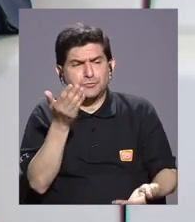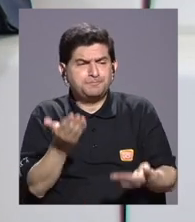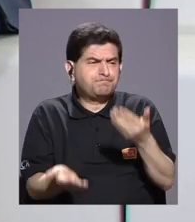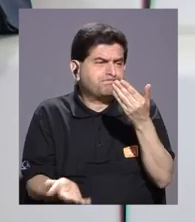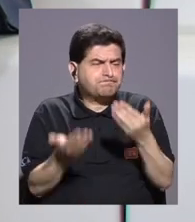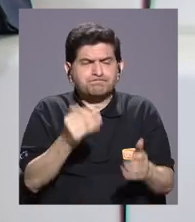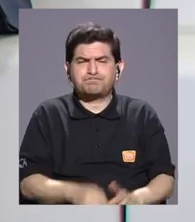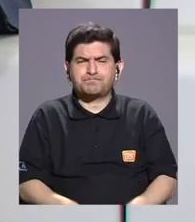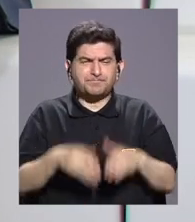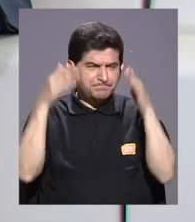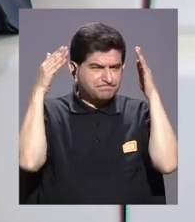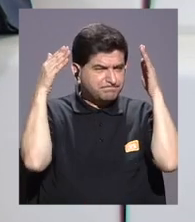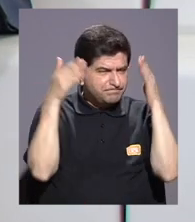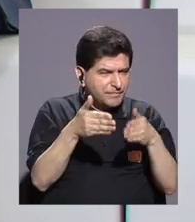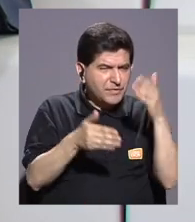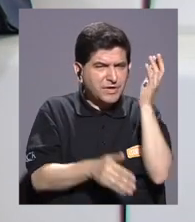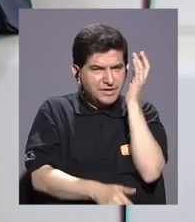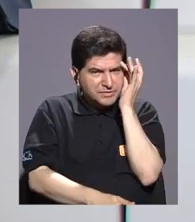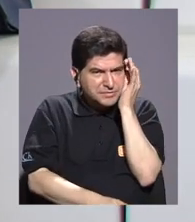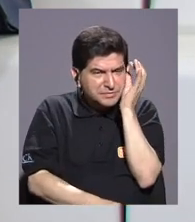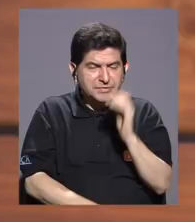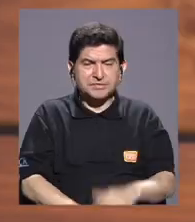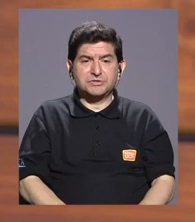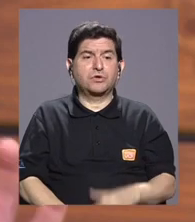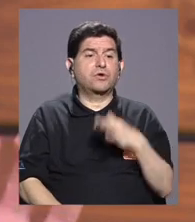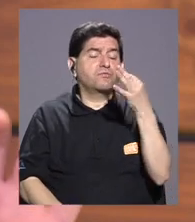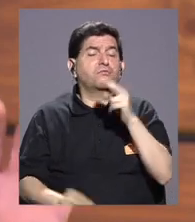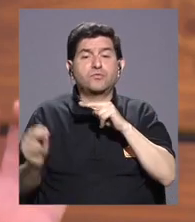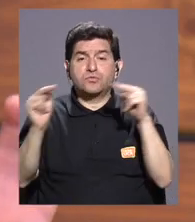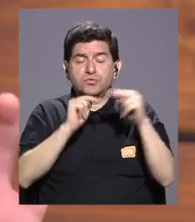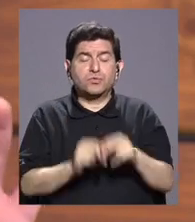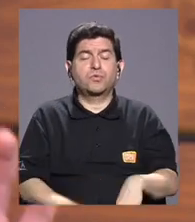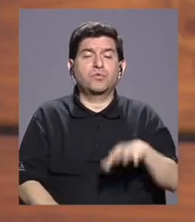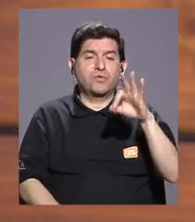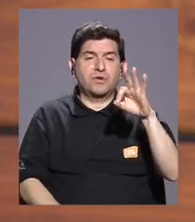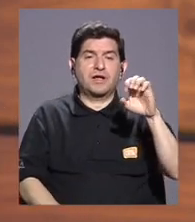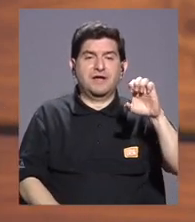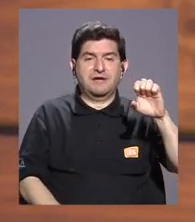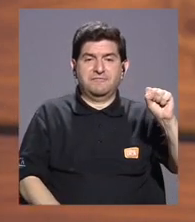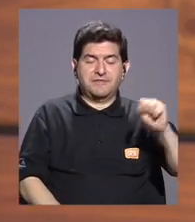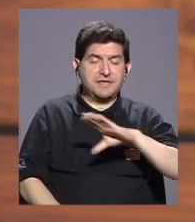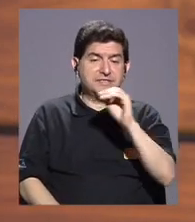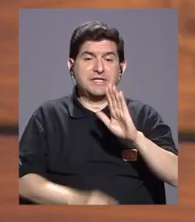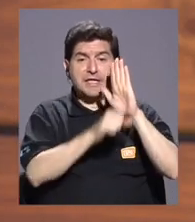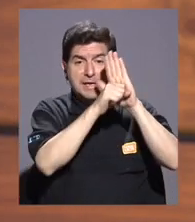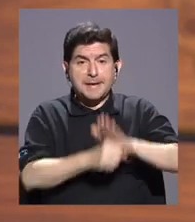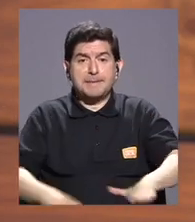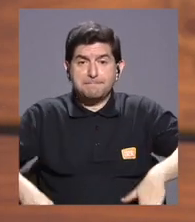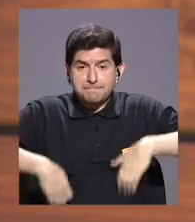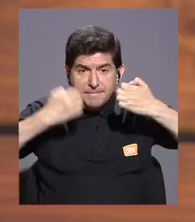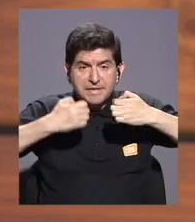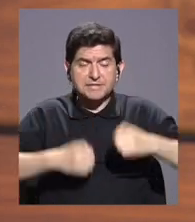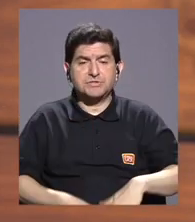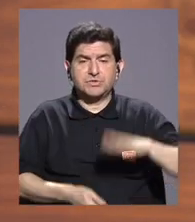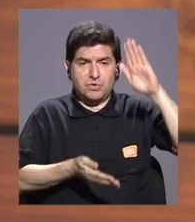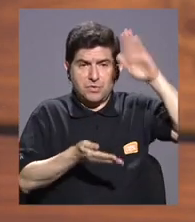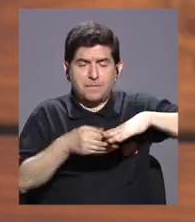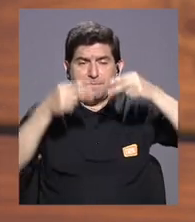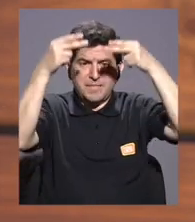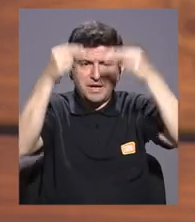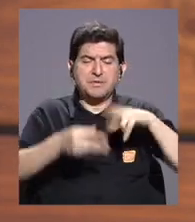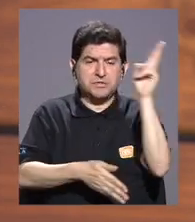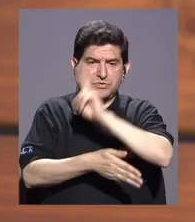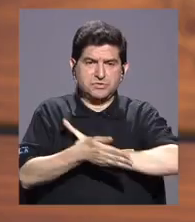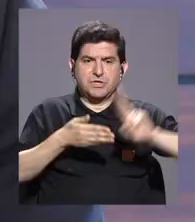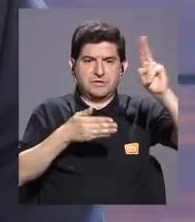pondría el foco de la preocupación en la próxima negociación del FES y las presiones que van a existir para recortar los